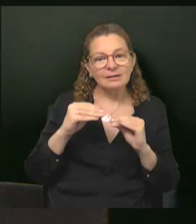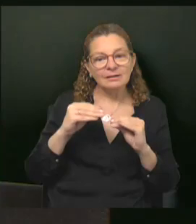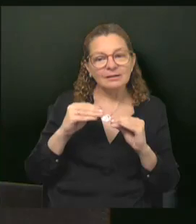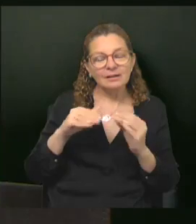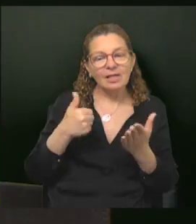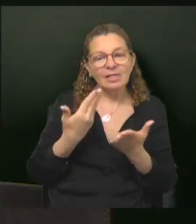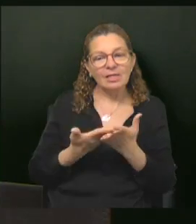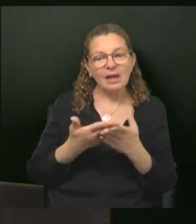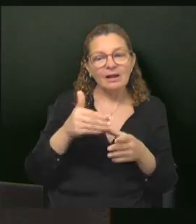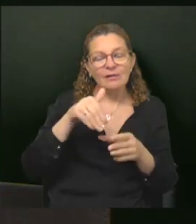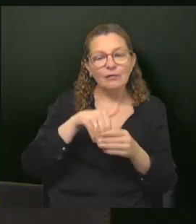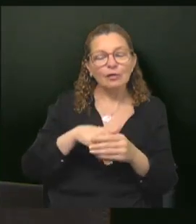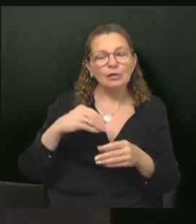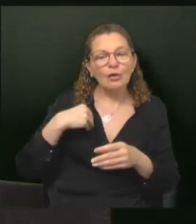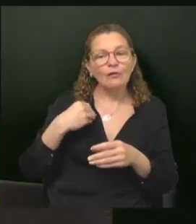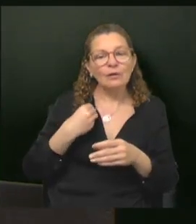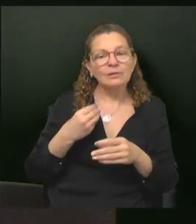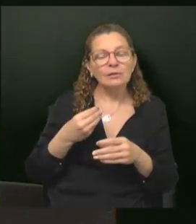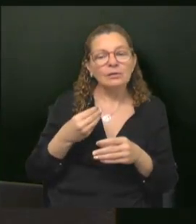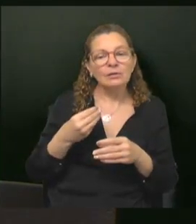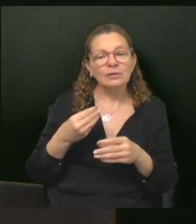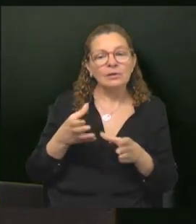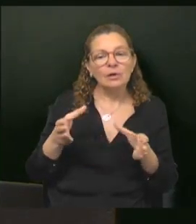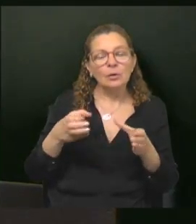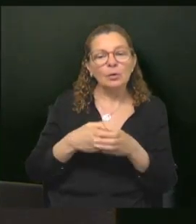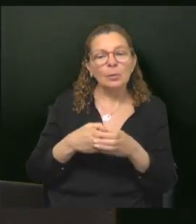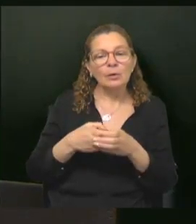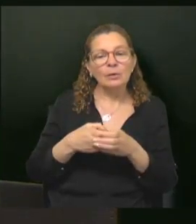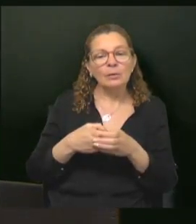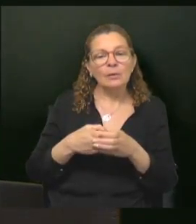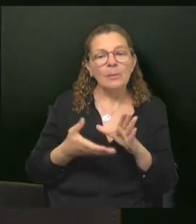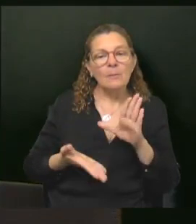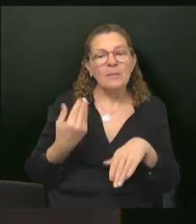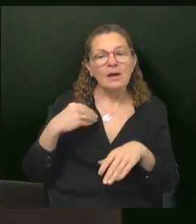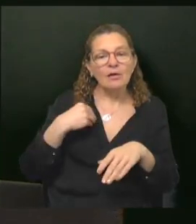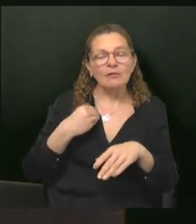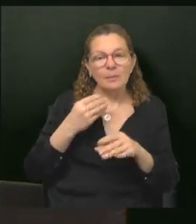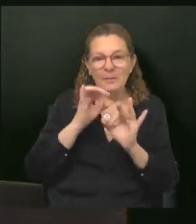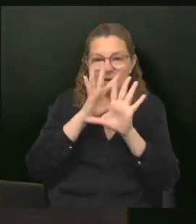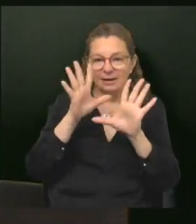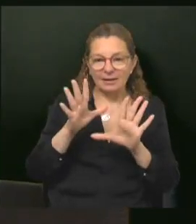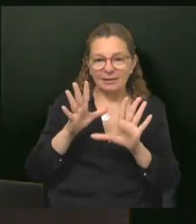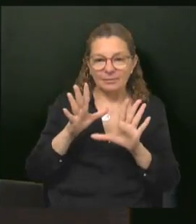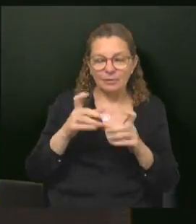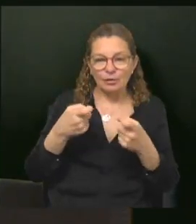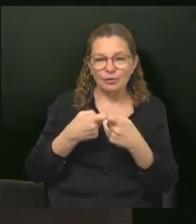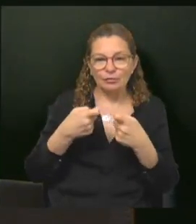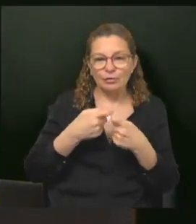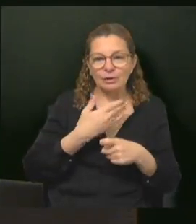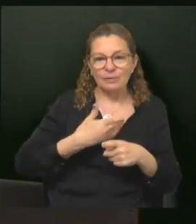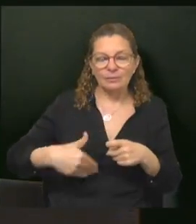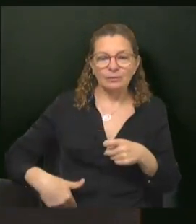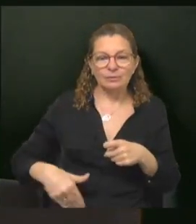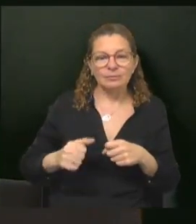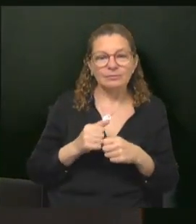voto de de confianza al partido al partido eh más más confiable y transparente de la coalición no todos somos lo